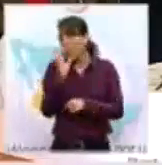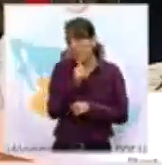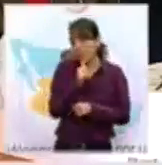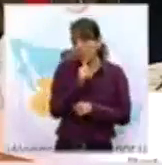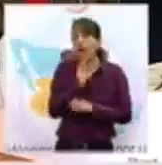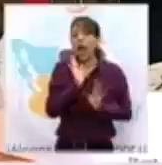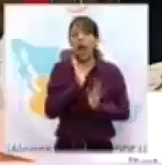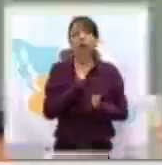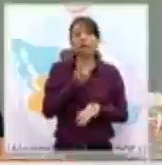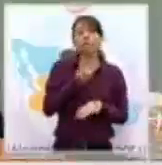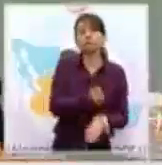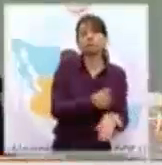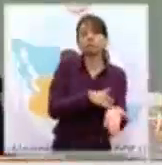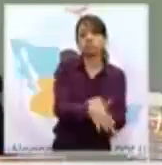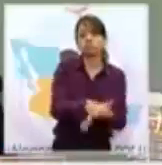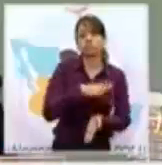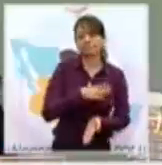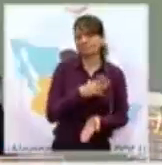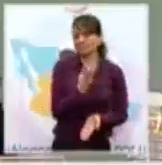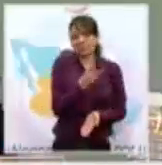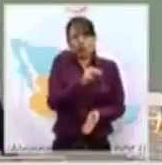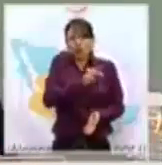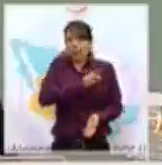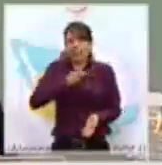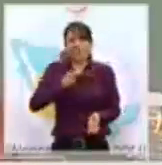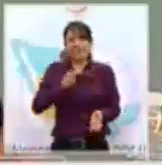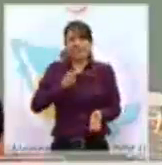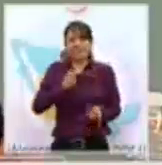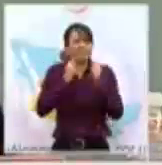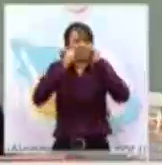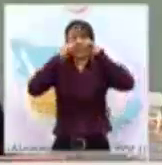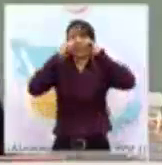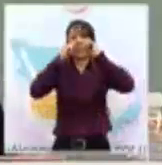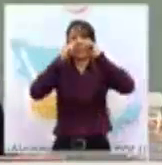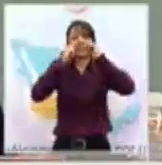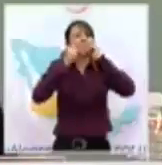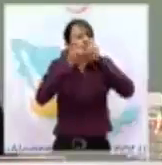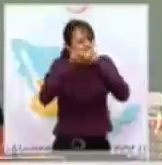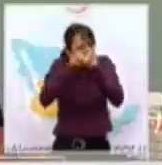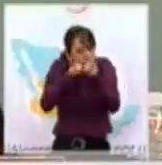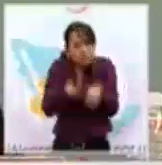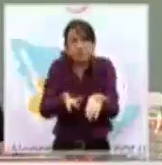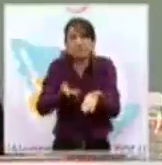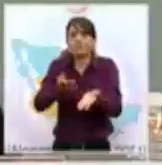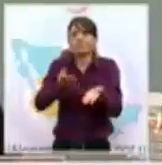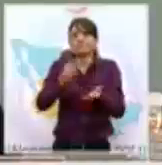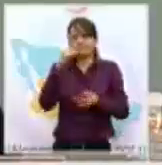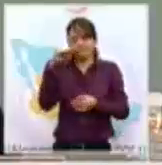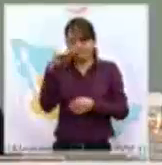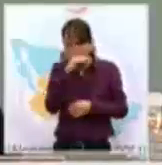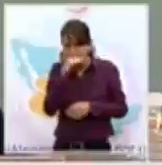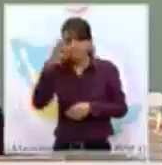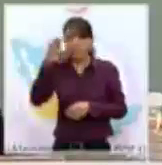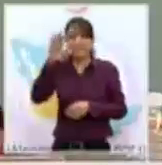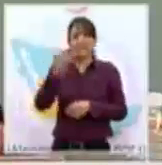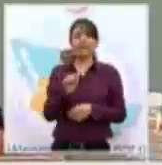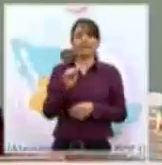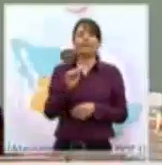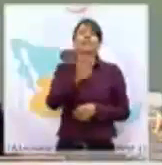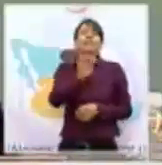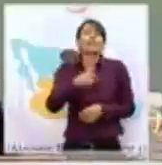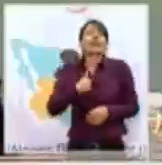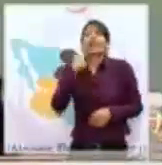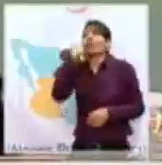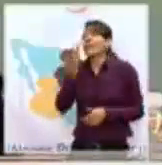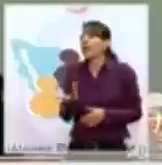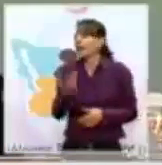la siguiente ejemplo. O sea, si yo decido que yo quiero ser boxeadora profesional, supongamos ahorita, ¿no?